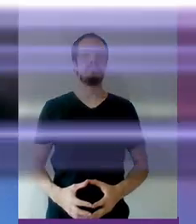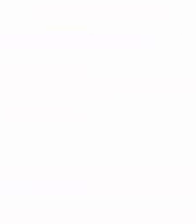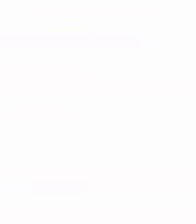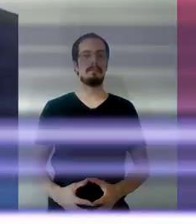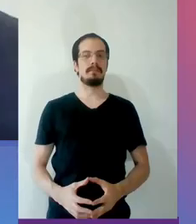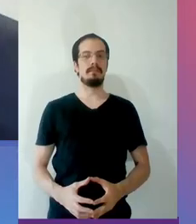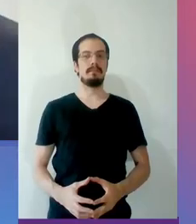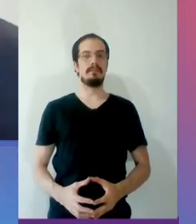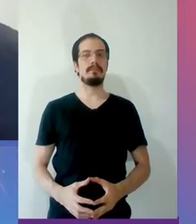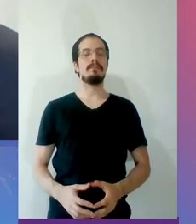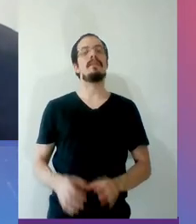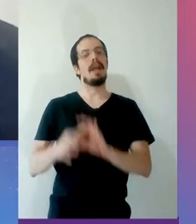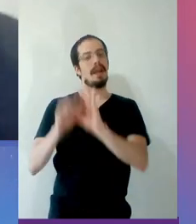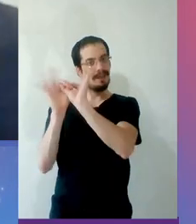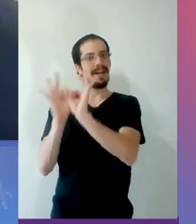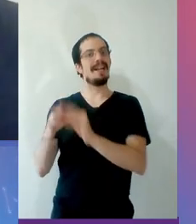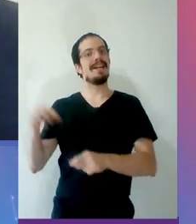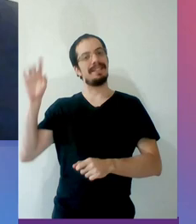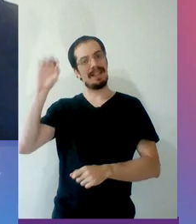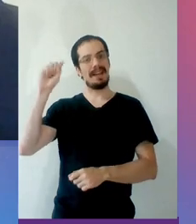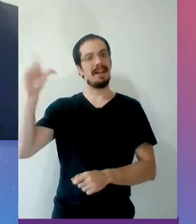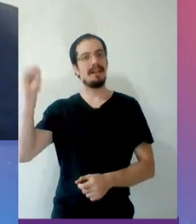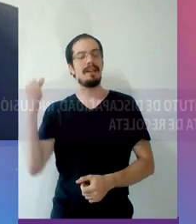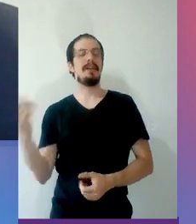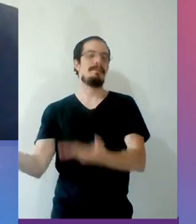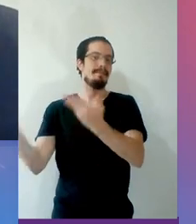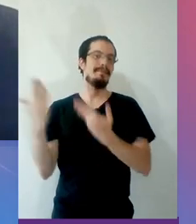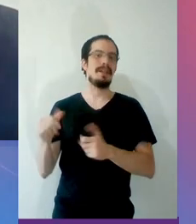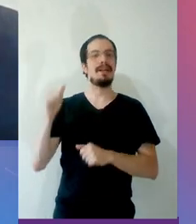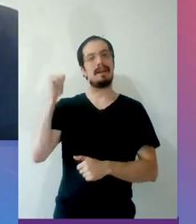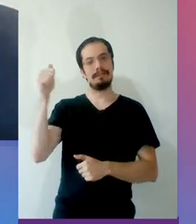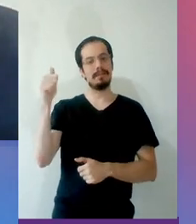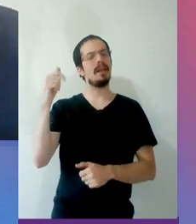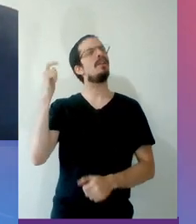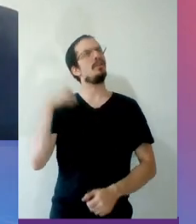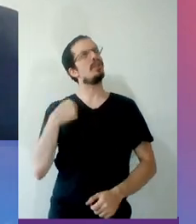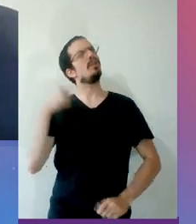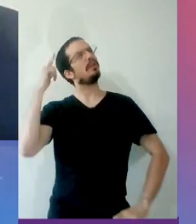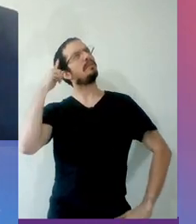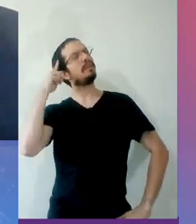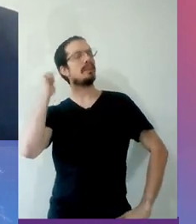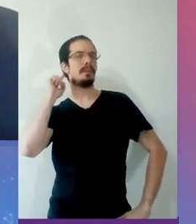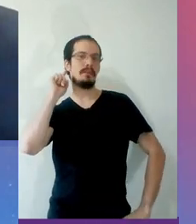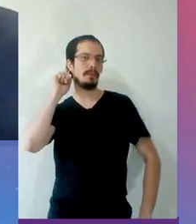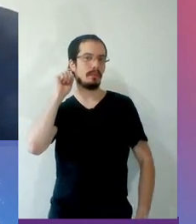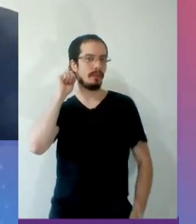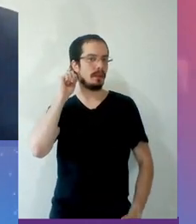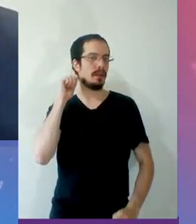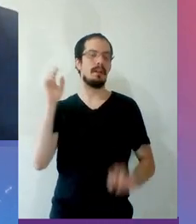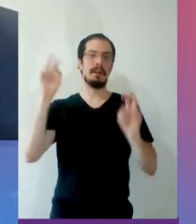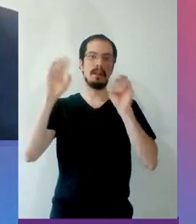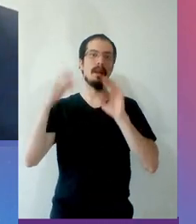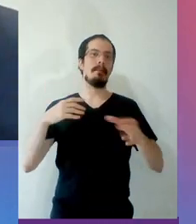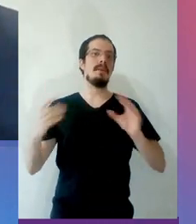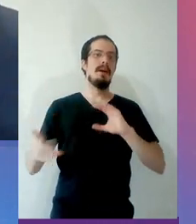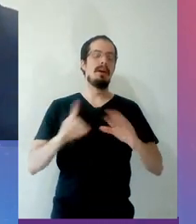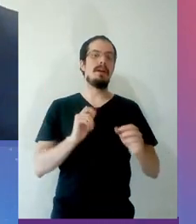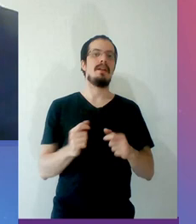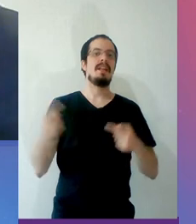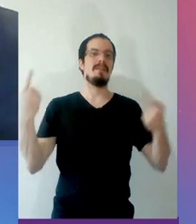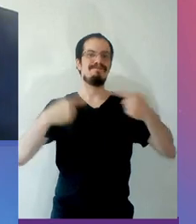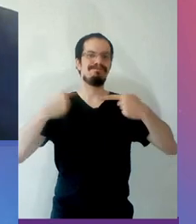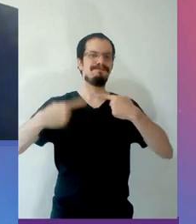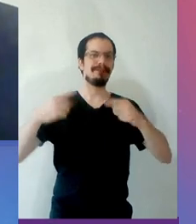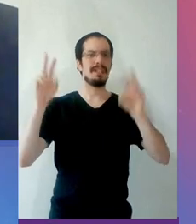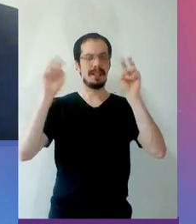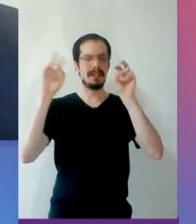Eso. Muchas gracias, Elia y Verónica. Estaba pensando en la discusión del concepto que mencionaba